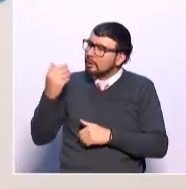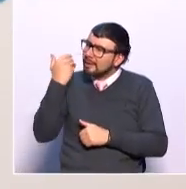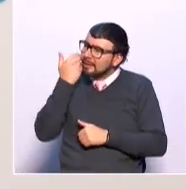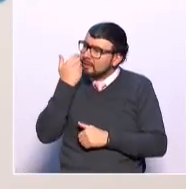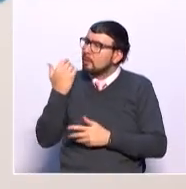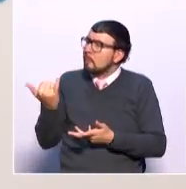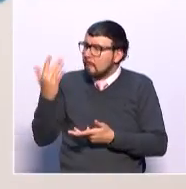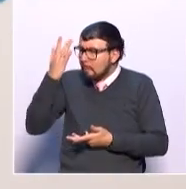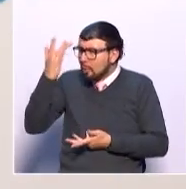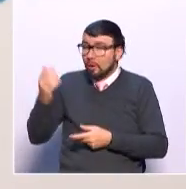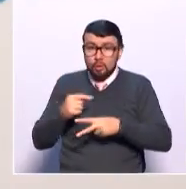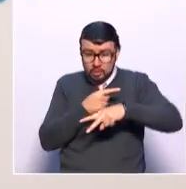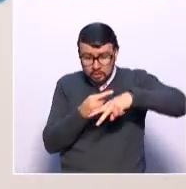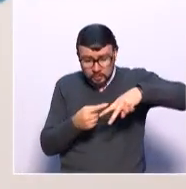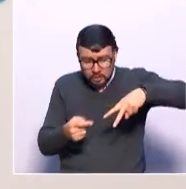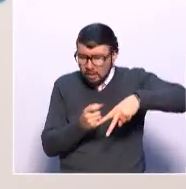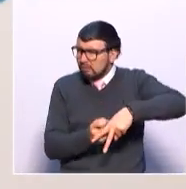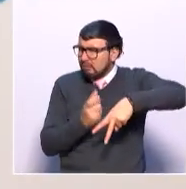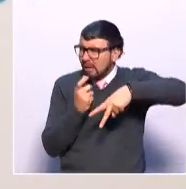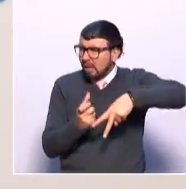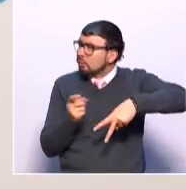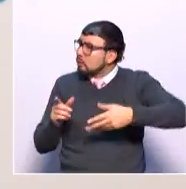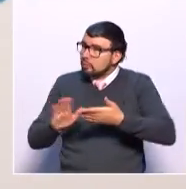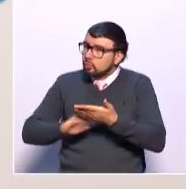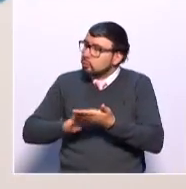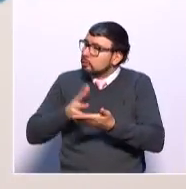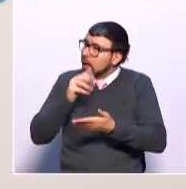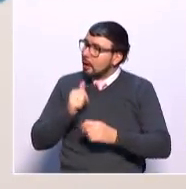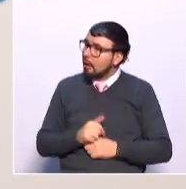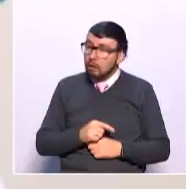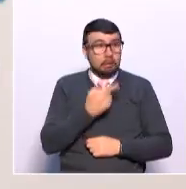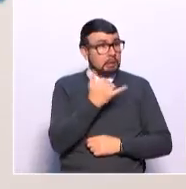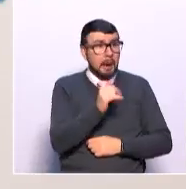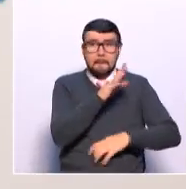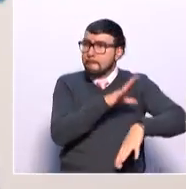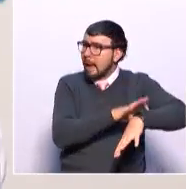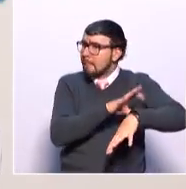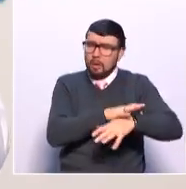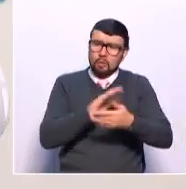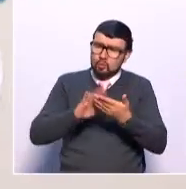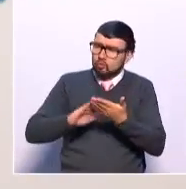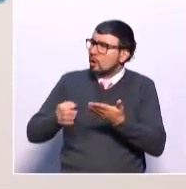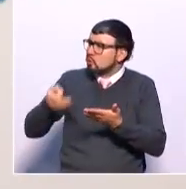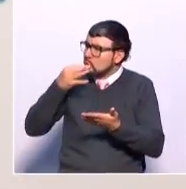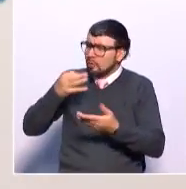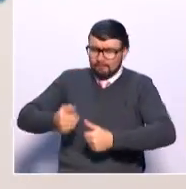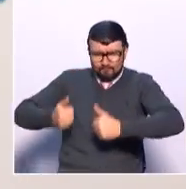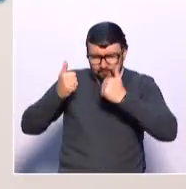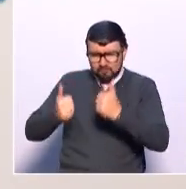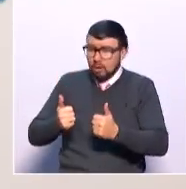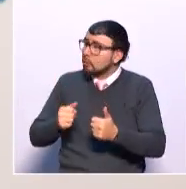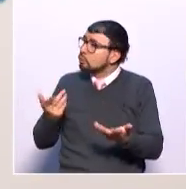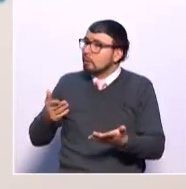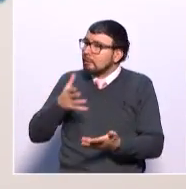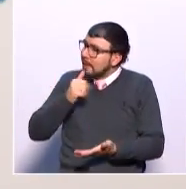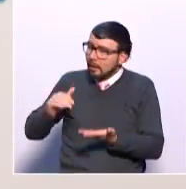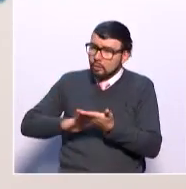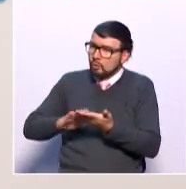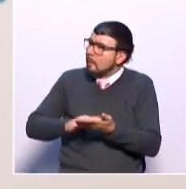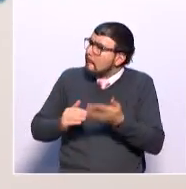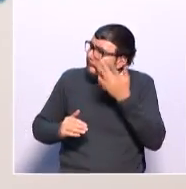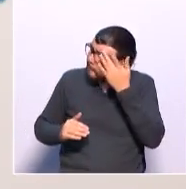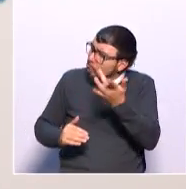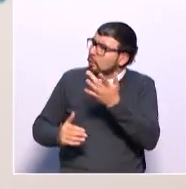usted porque es que no se alivia en ese pie si le han visto los mejores y el tratamiento que se ha tomado se tocan aliviado